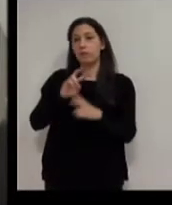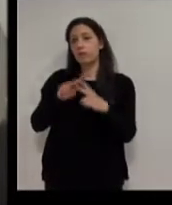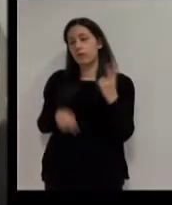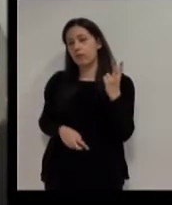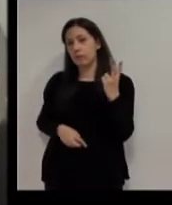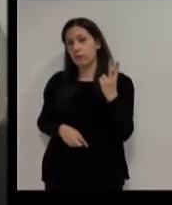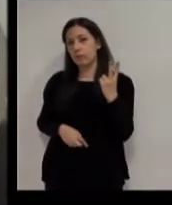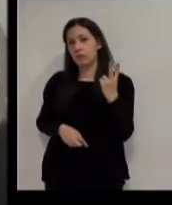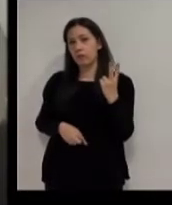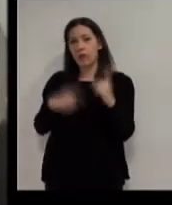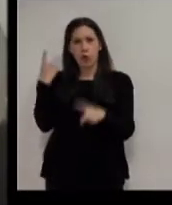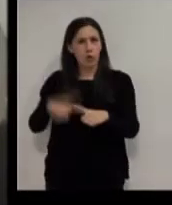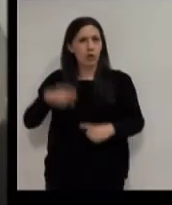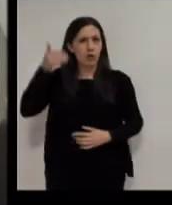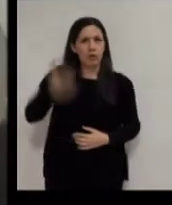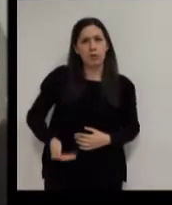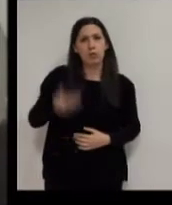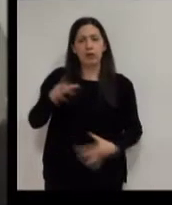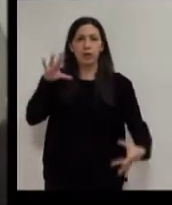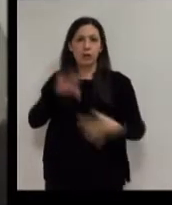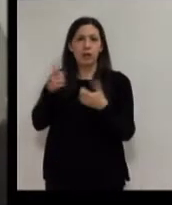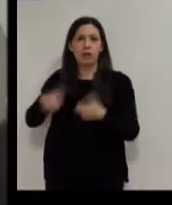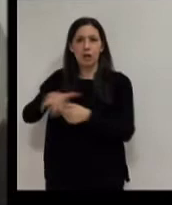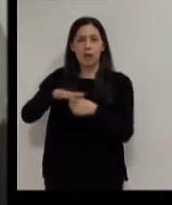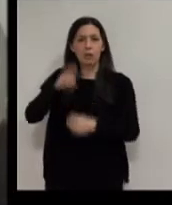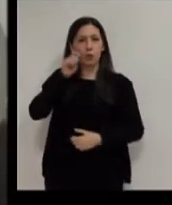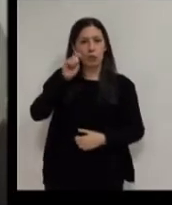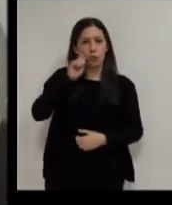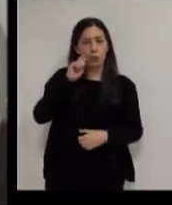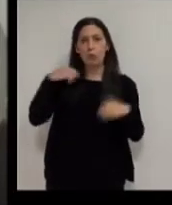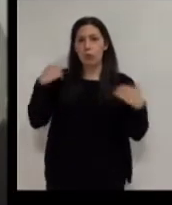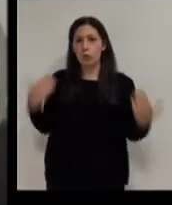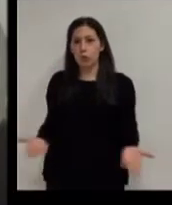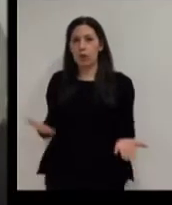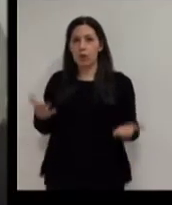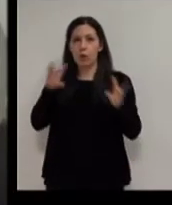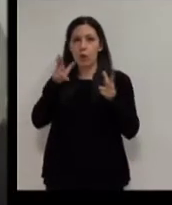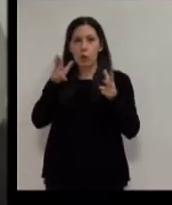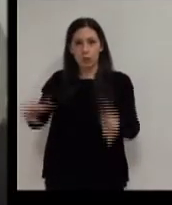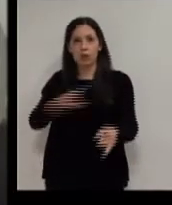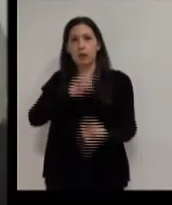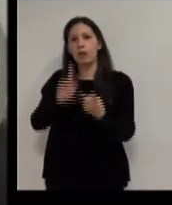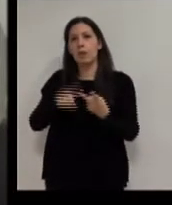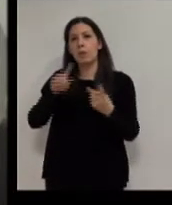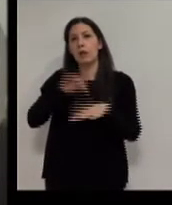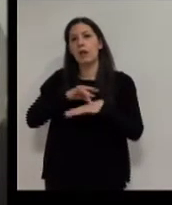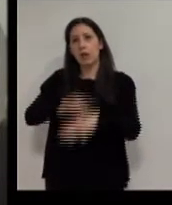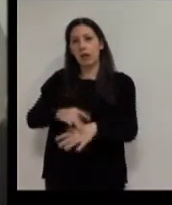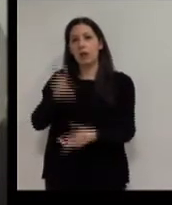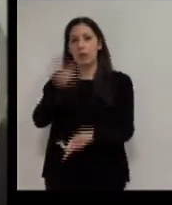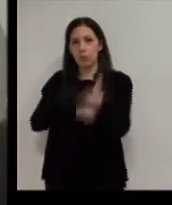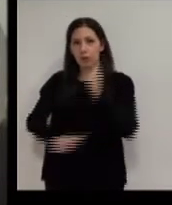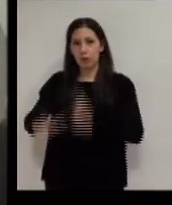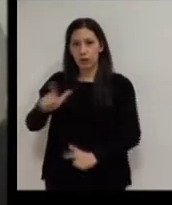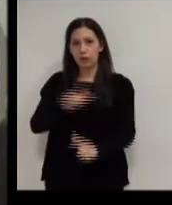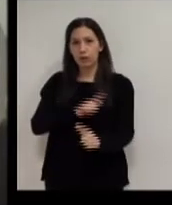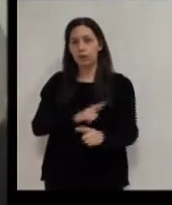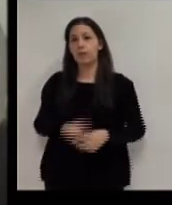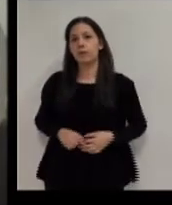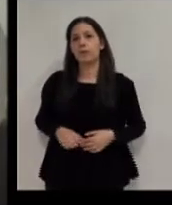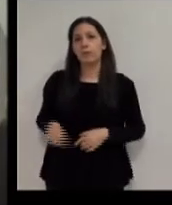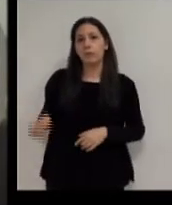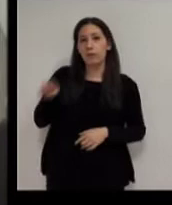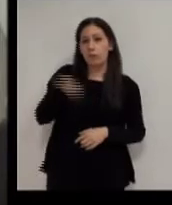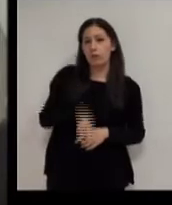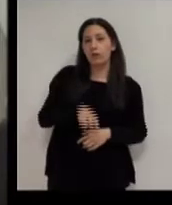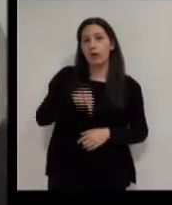dos aspectos muy importantes en el turismo, como son los hoteles y las agencias de viajes. A